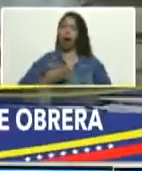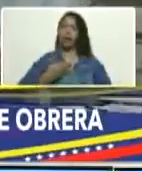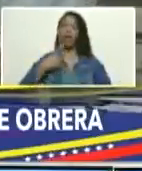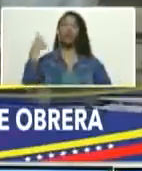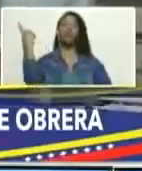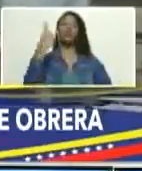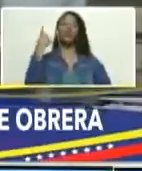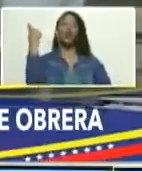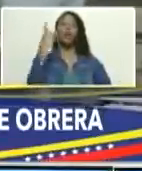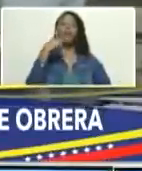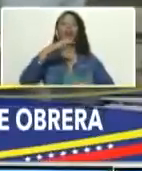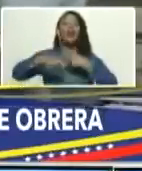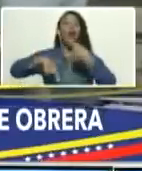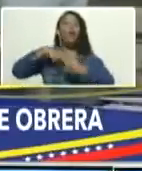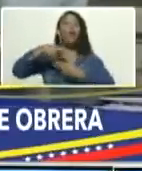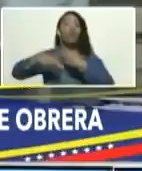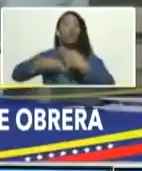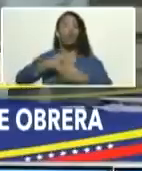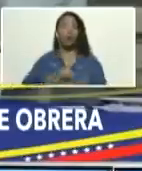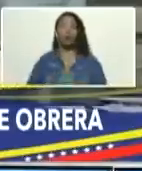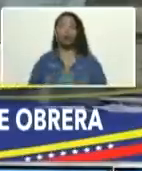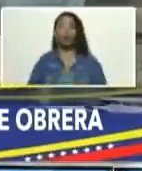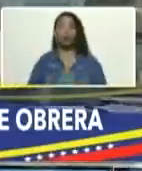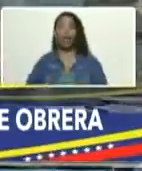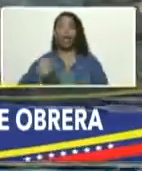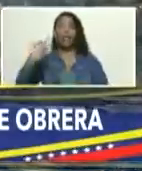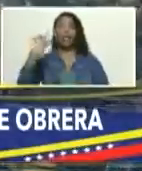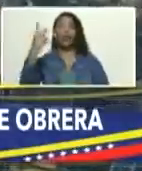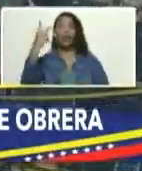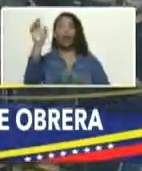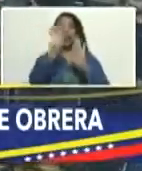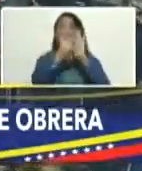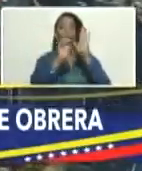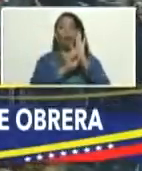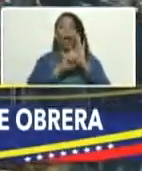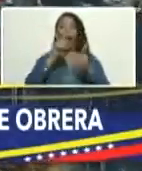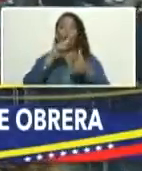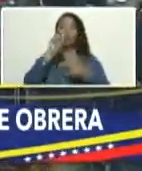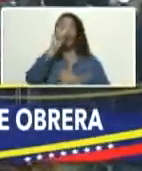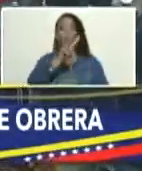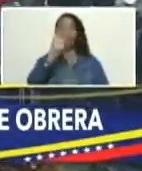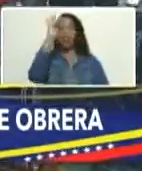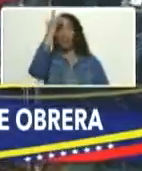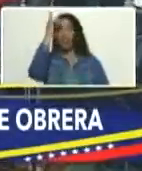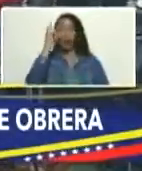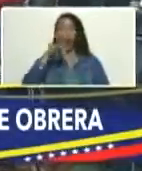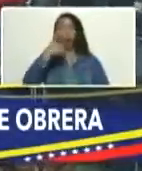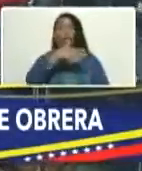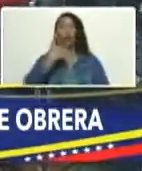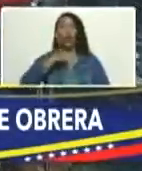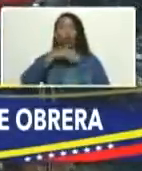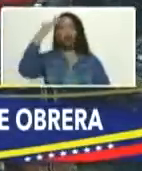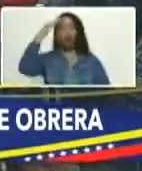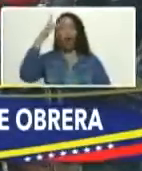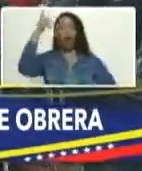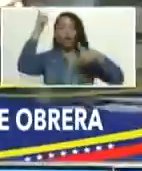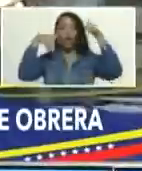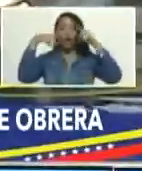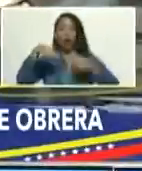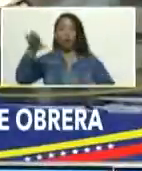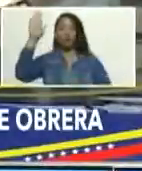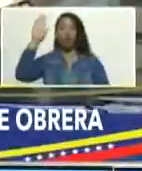en revolución. Esa segunda etapa del 2 de febrero, cuando nuestro comandante Chávez se juramenta